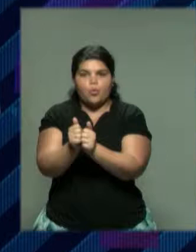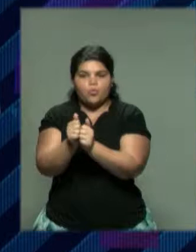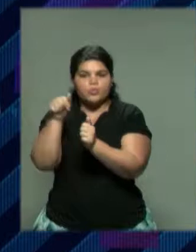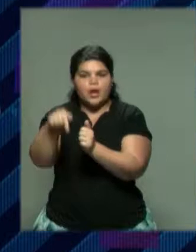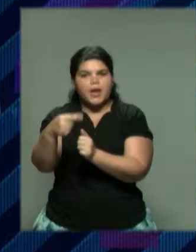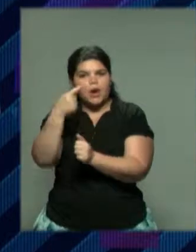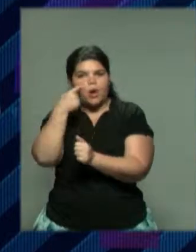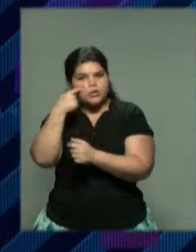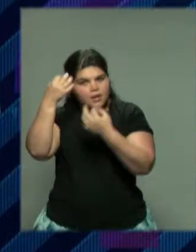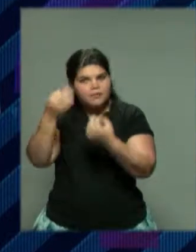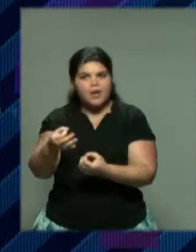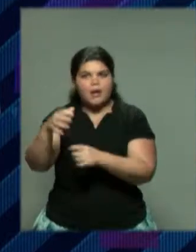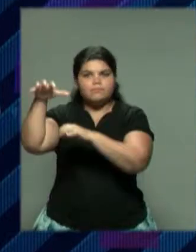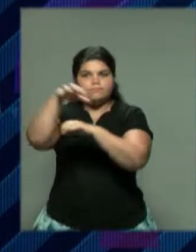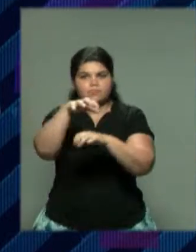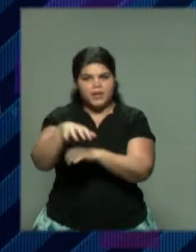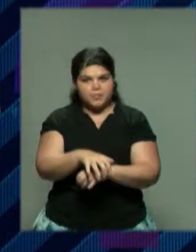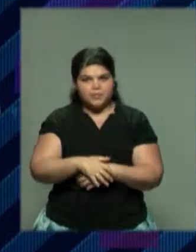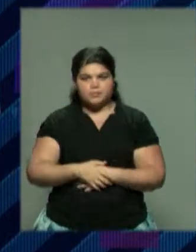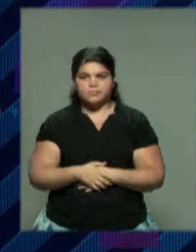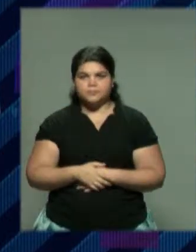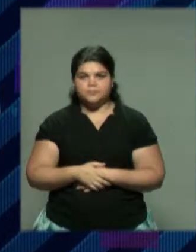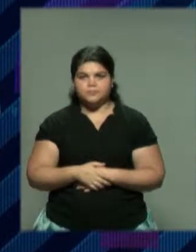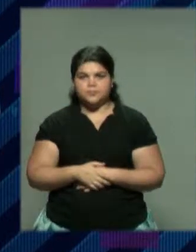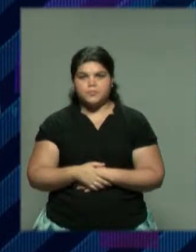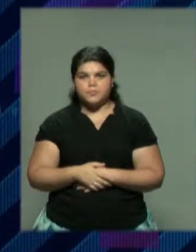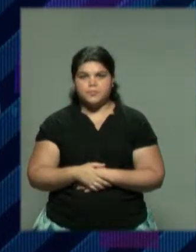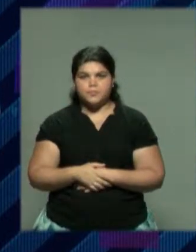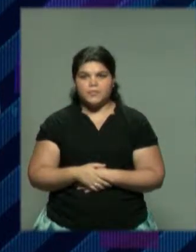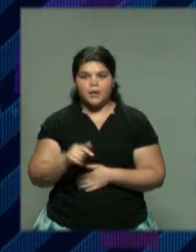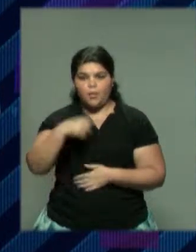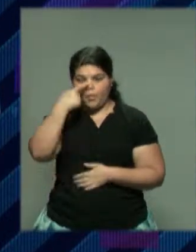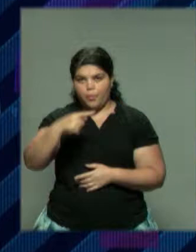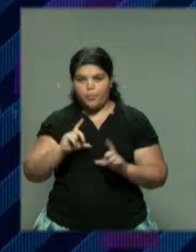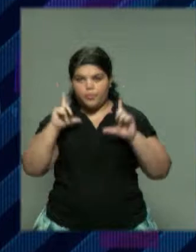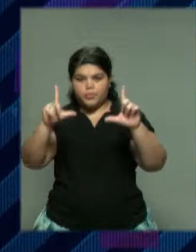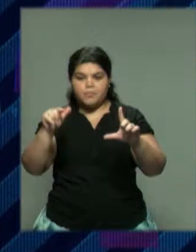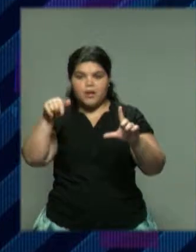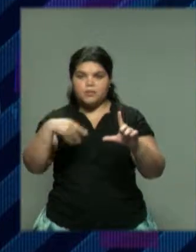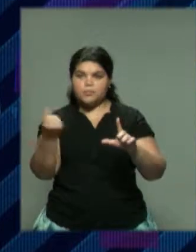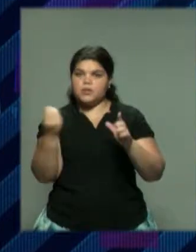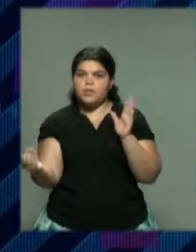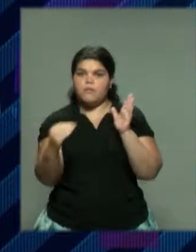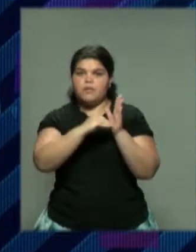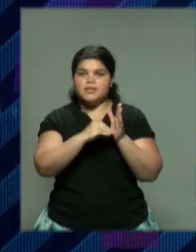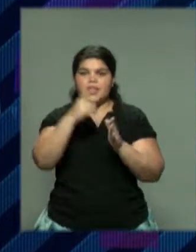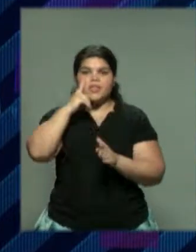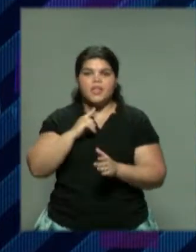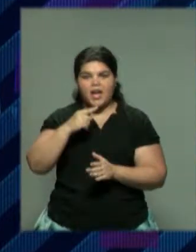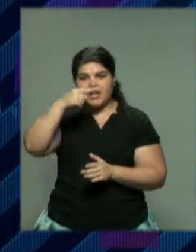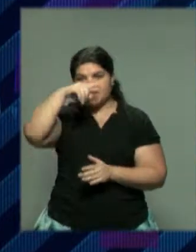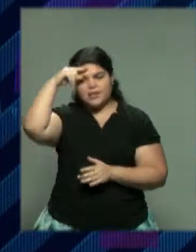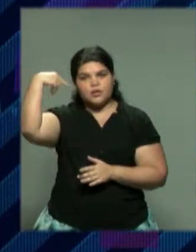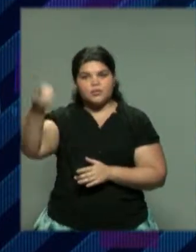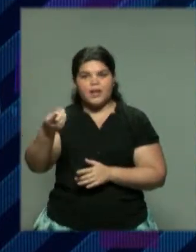que tiene que ver con el parapente. La última placa, y esto tiene que ver con una efemérides, es el Día Internacional del Guía de